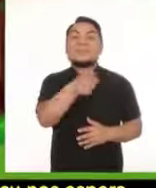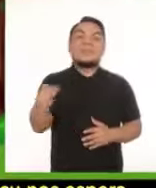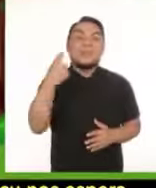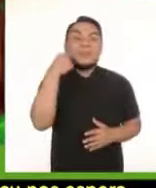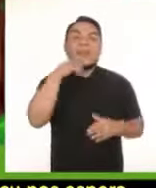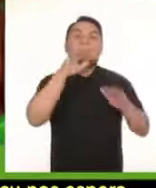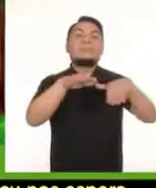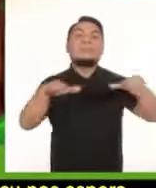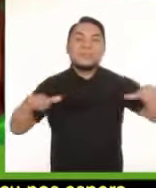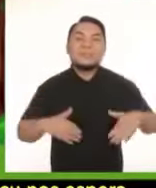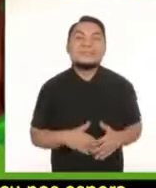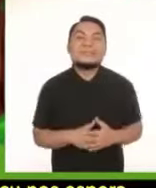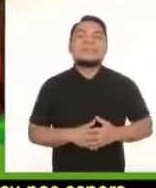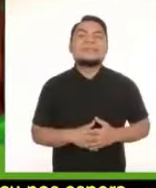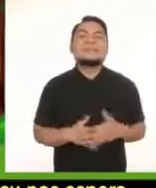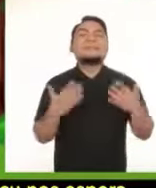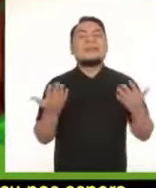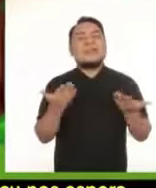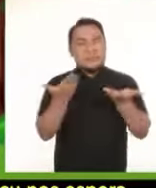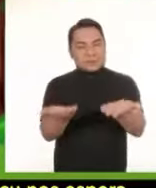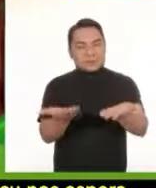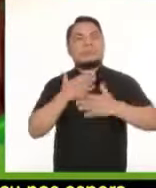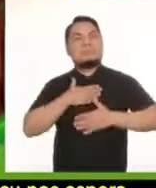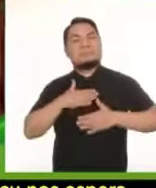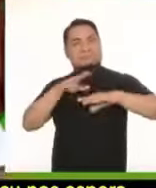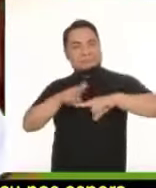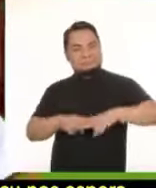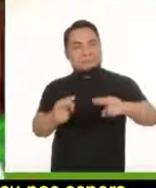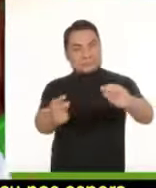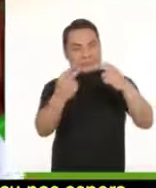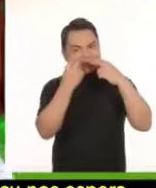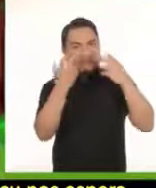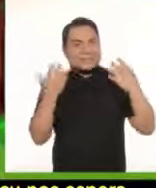Chicas y chicos, acomódense,